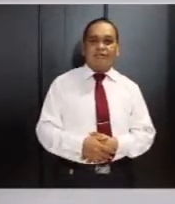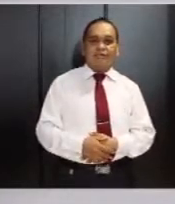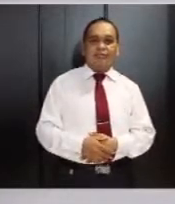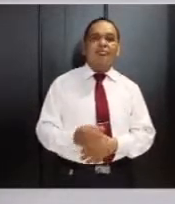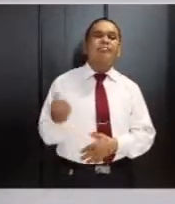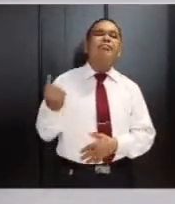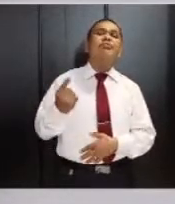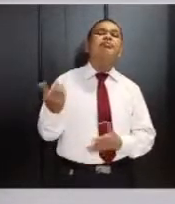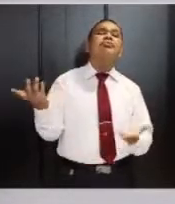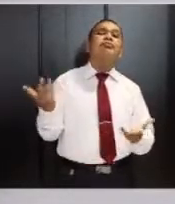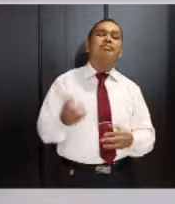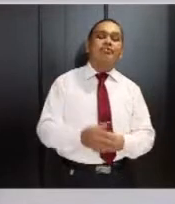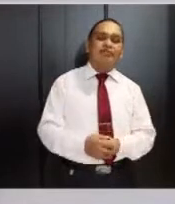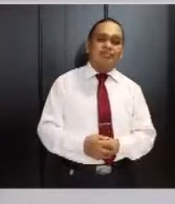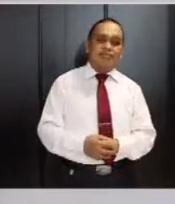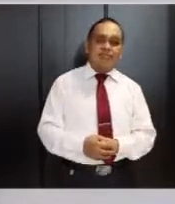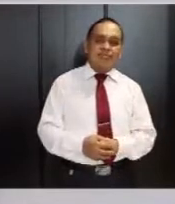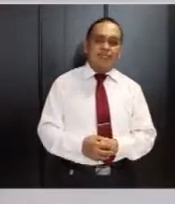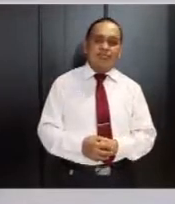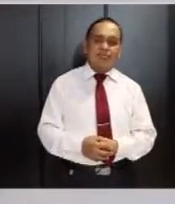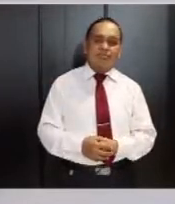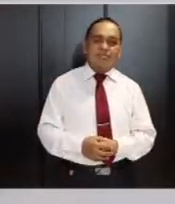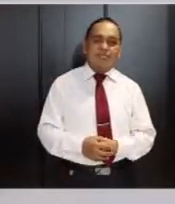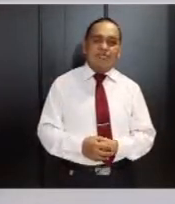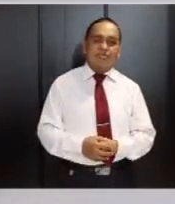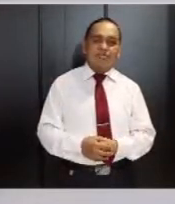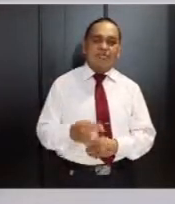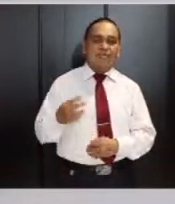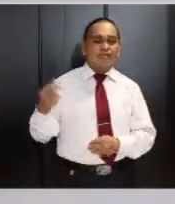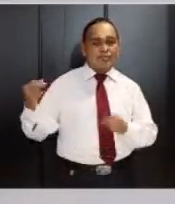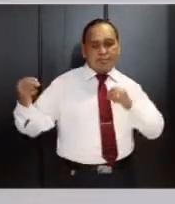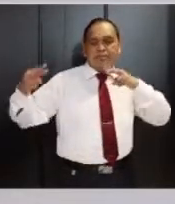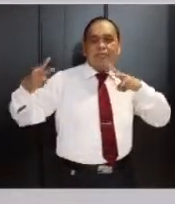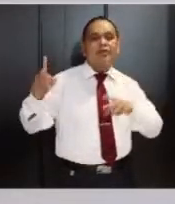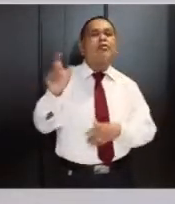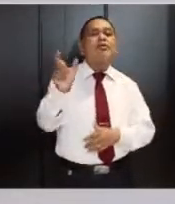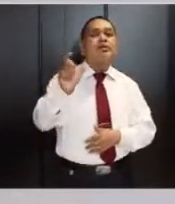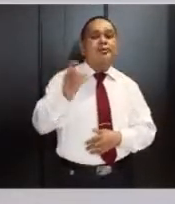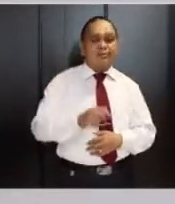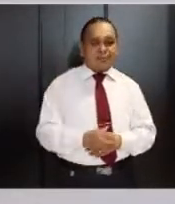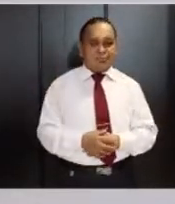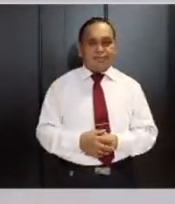¿qué onda? Bien. ¿Cuándo nos vamos a ver?